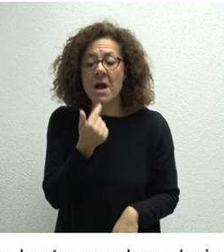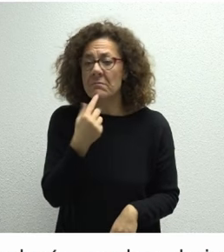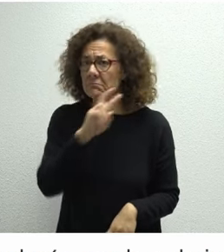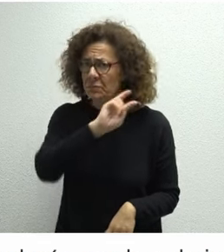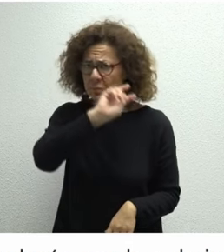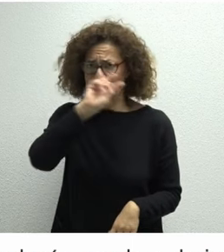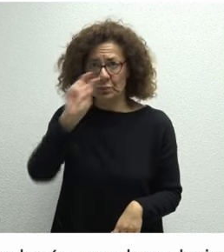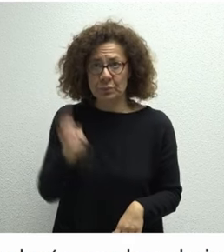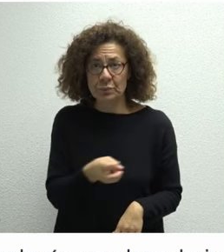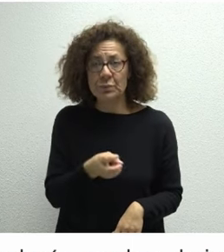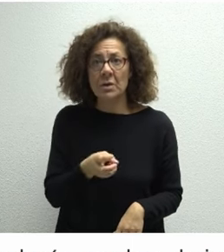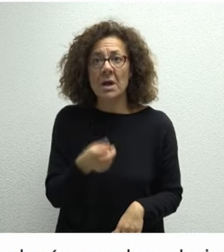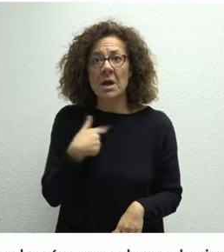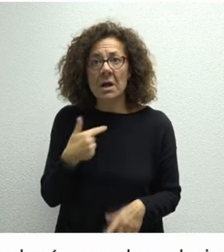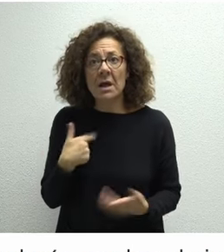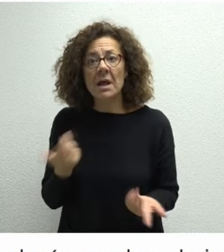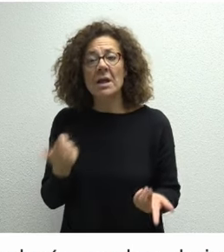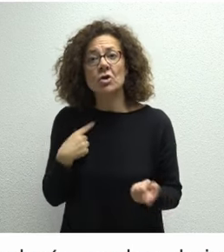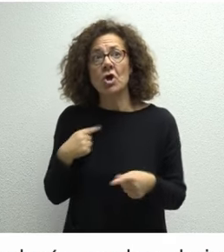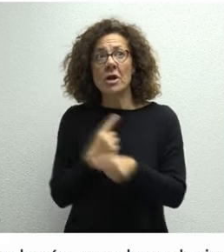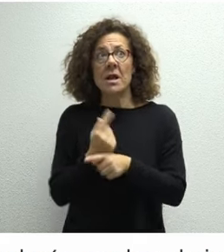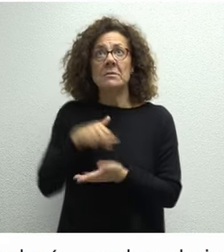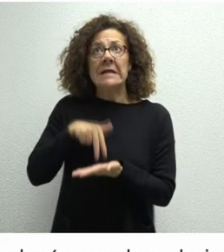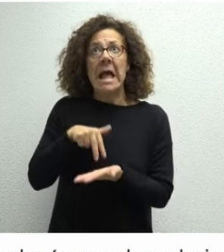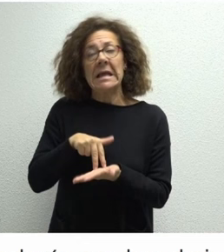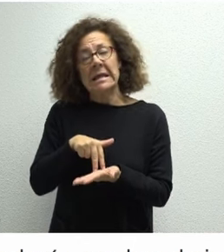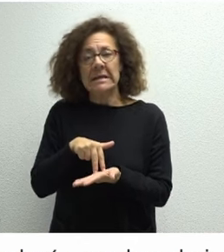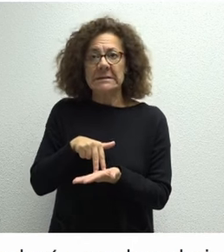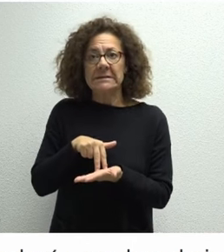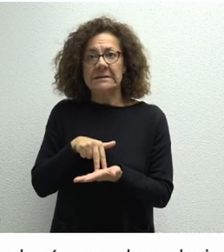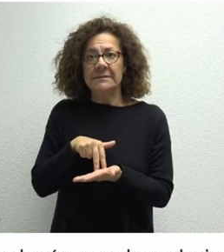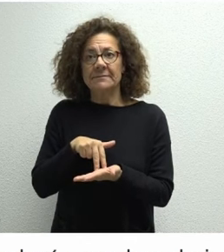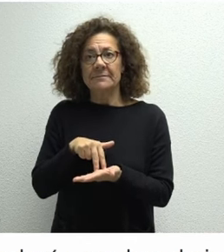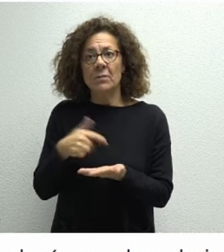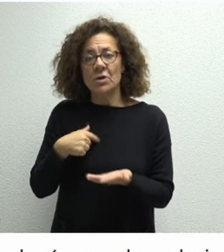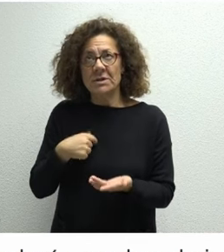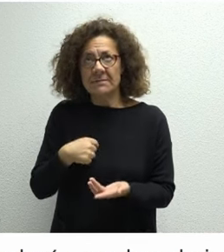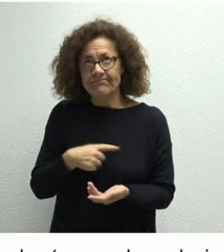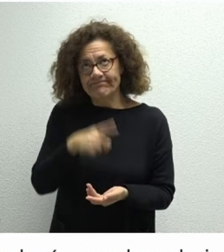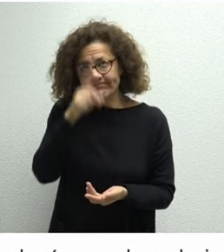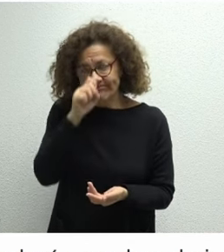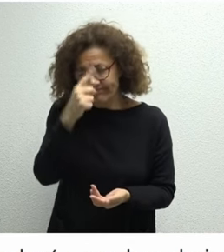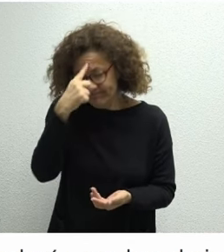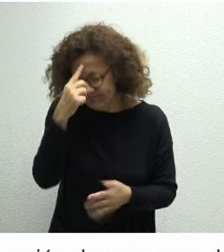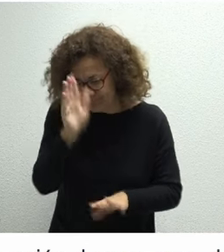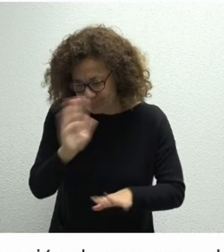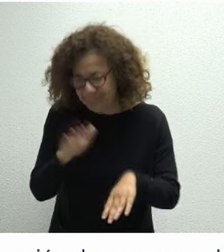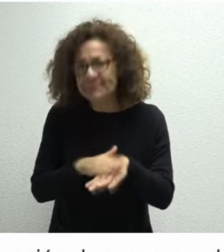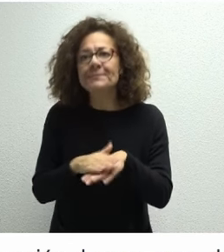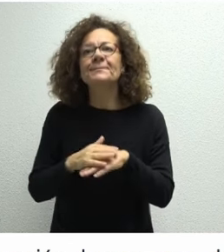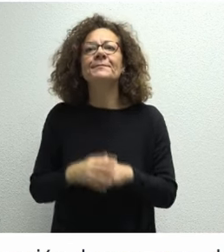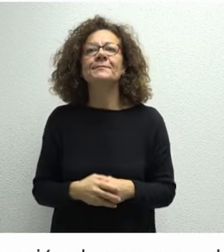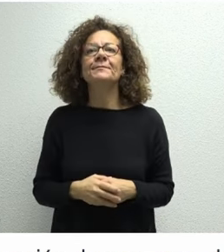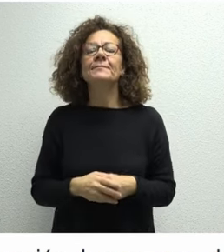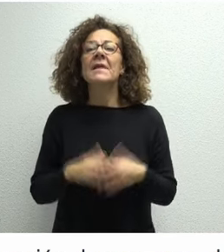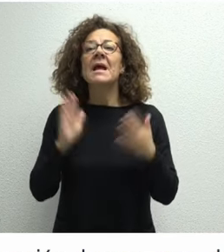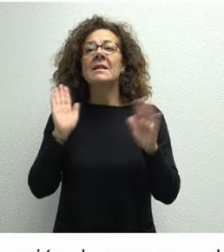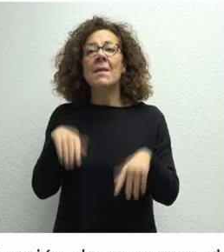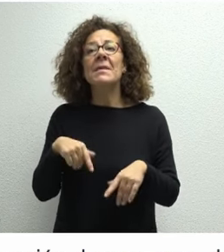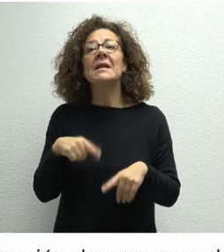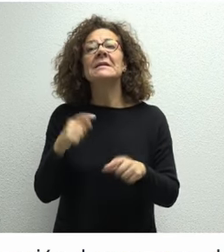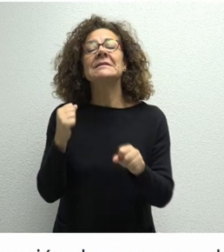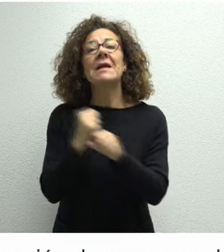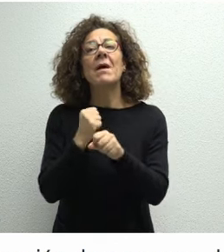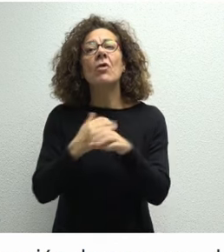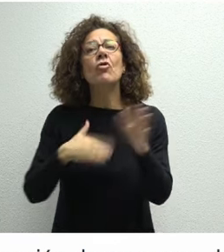ellas que los nervios de estar aquí en público pues pues pues no me hacen acordarme no de de ellos y hemos trabajado Pues